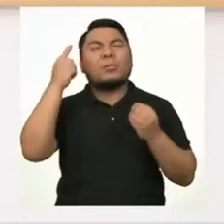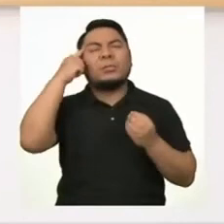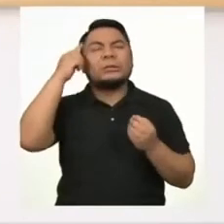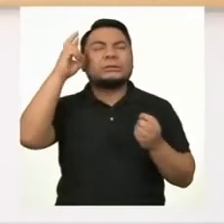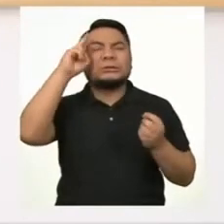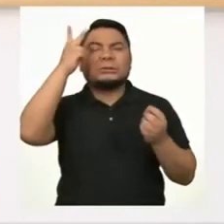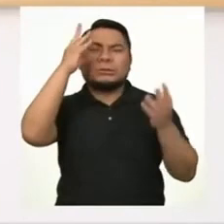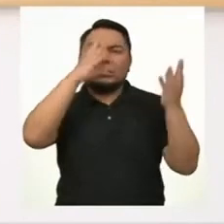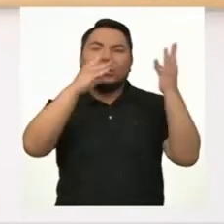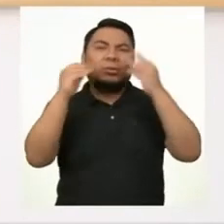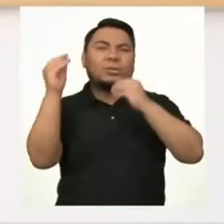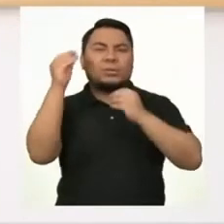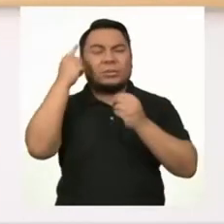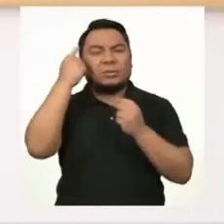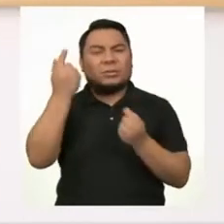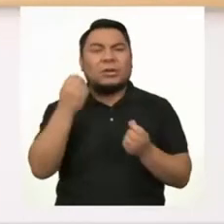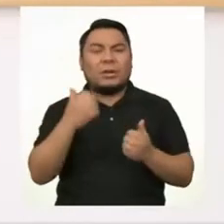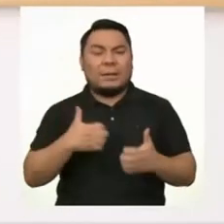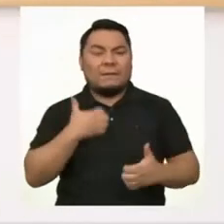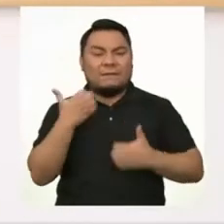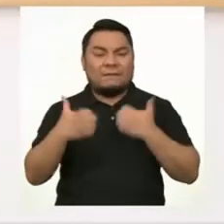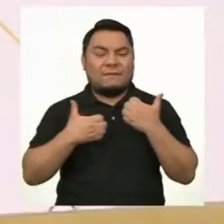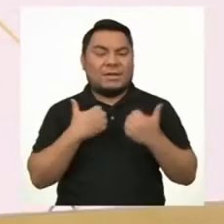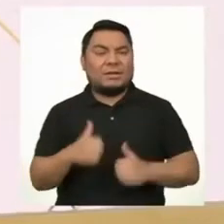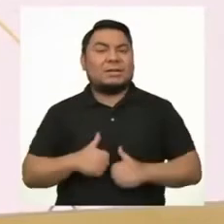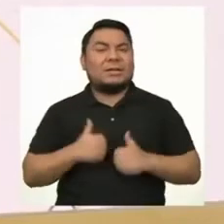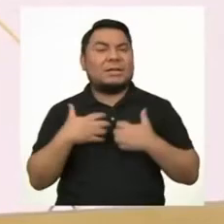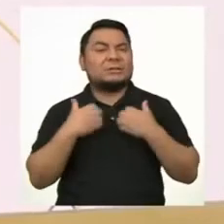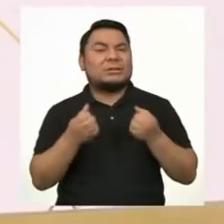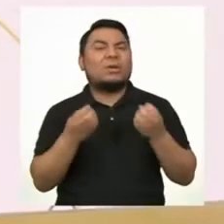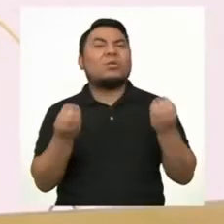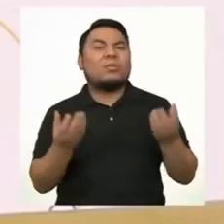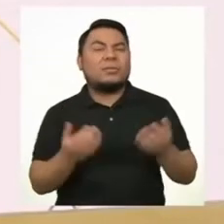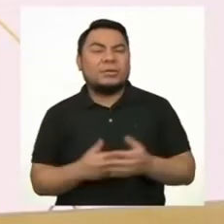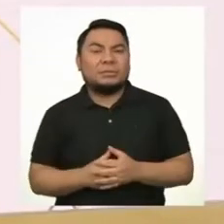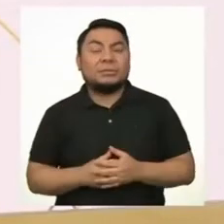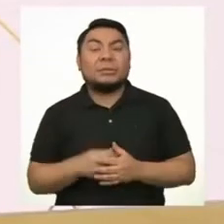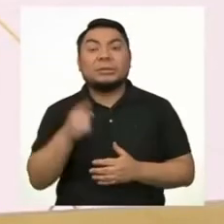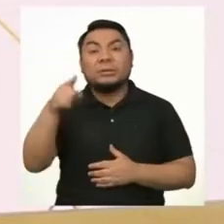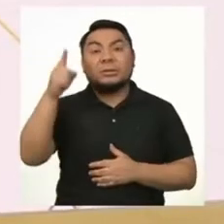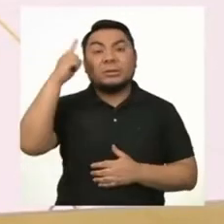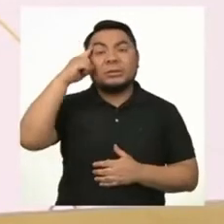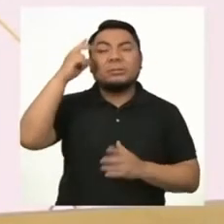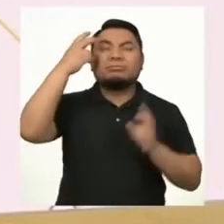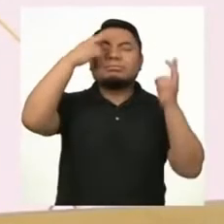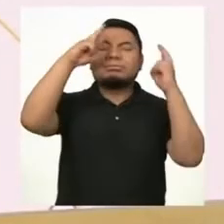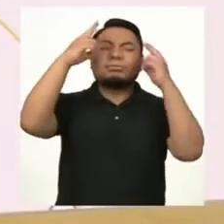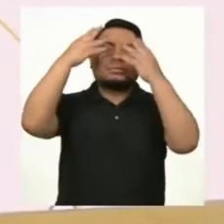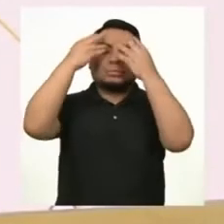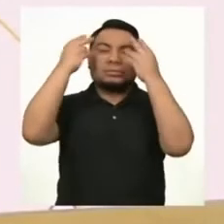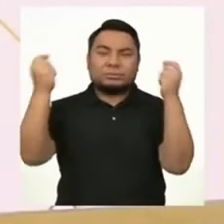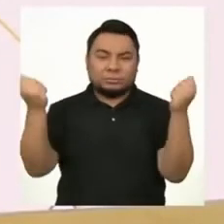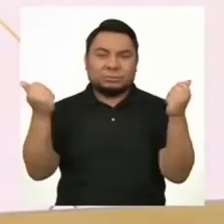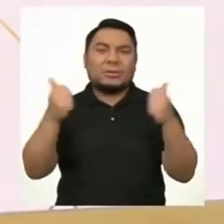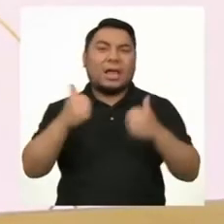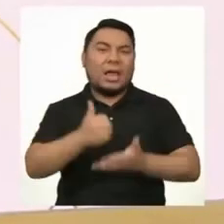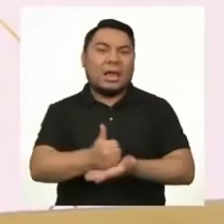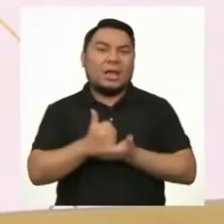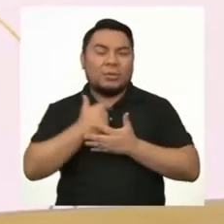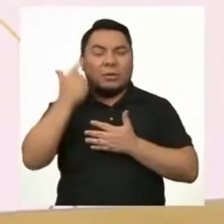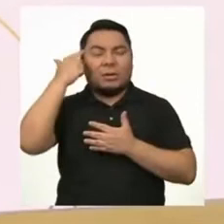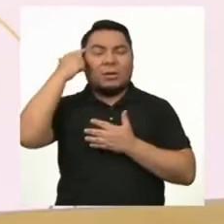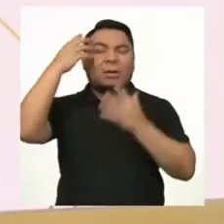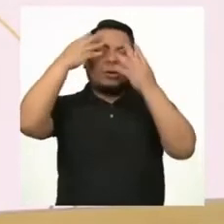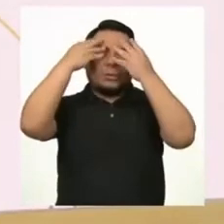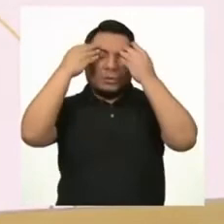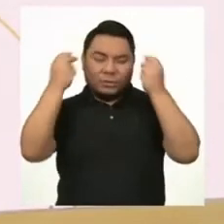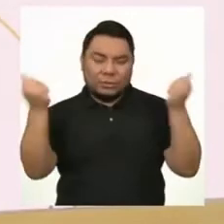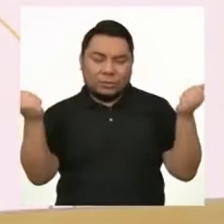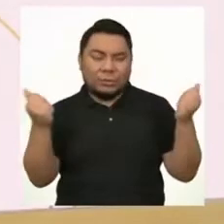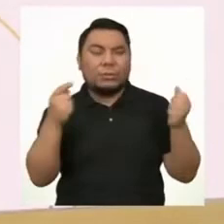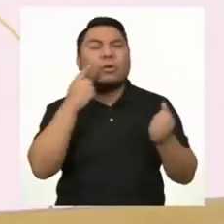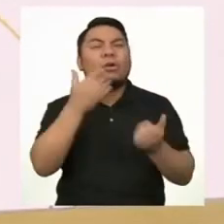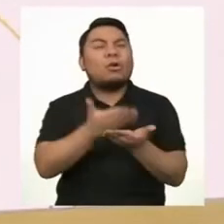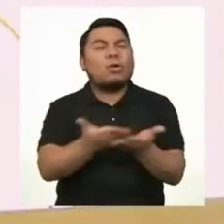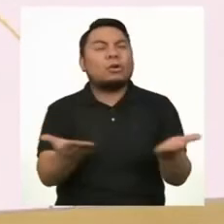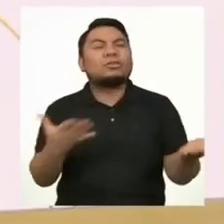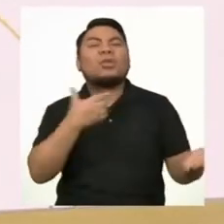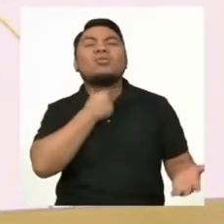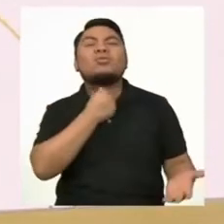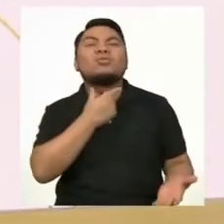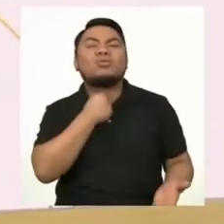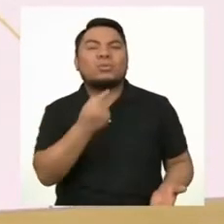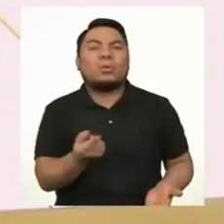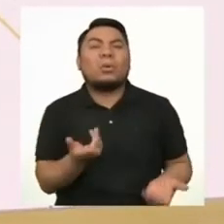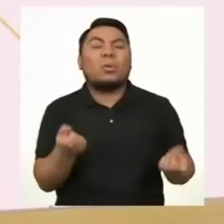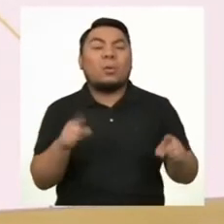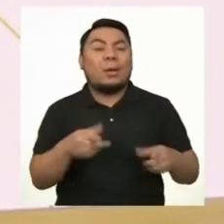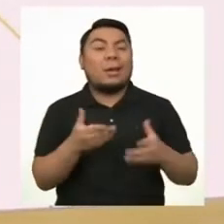ayuda a practicar una vida emocional sana? Distraernos nos ayuda a despejar la mente con cosas que nos gustan cuando